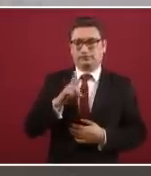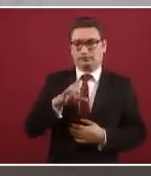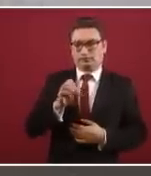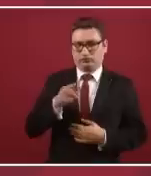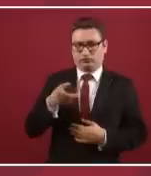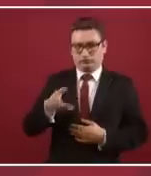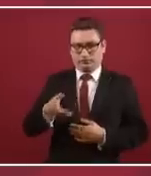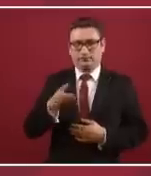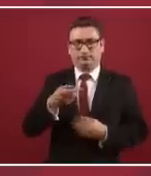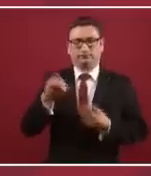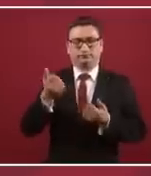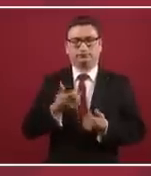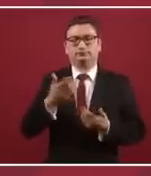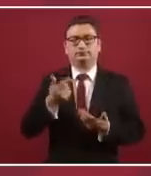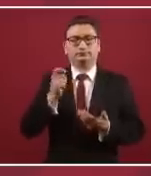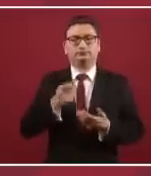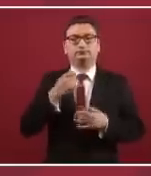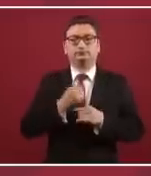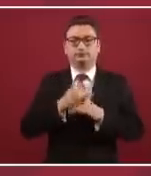nos trae